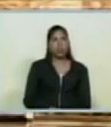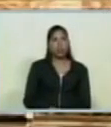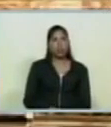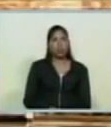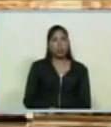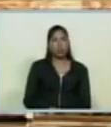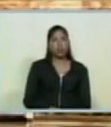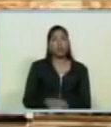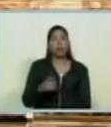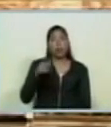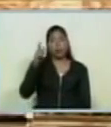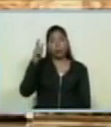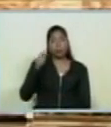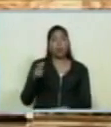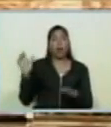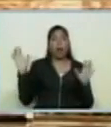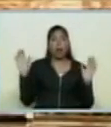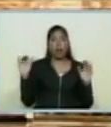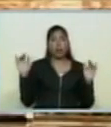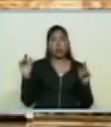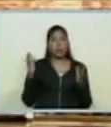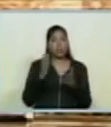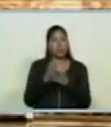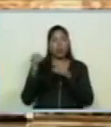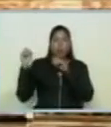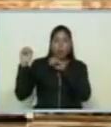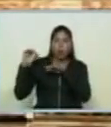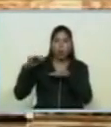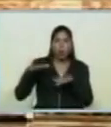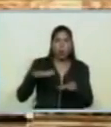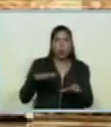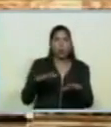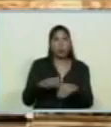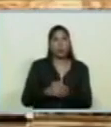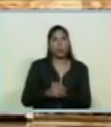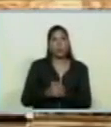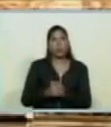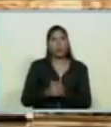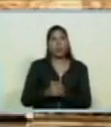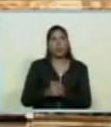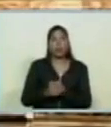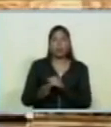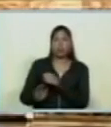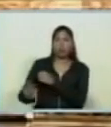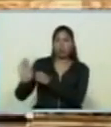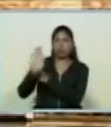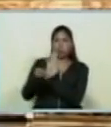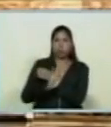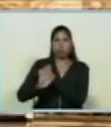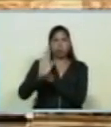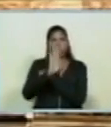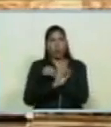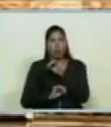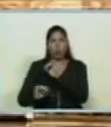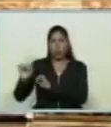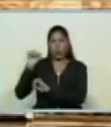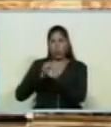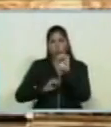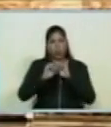Miguel Arcángel! ¿Cuánto nos bendice y cuánto nos protege para nuestra batalla contra los demonios?